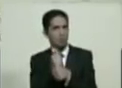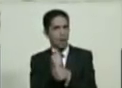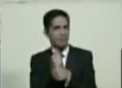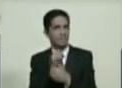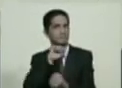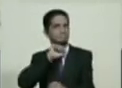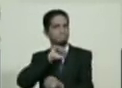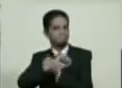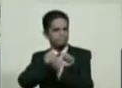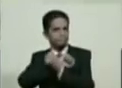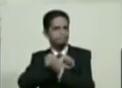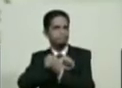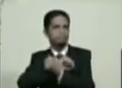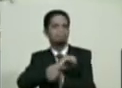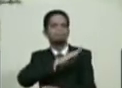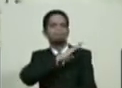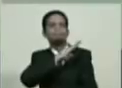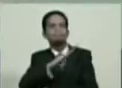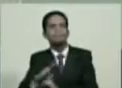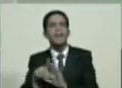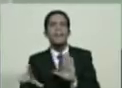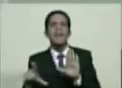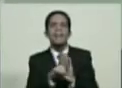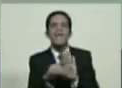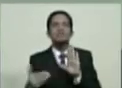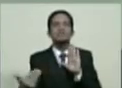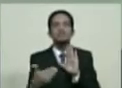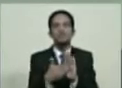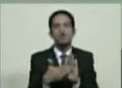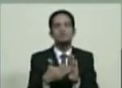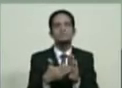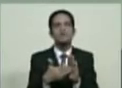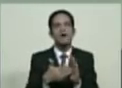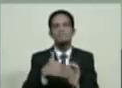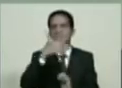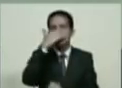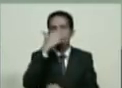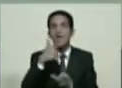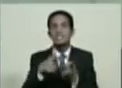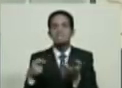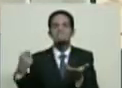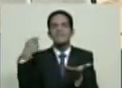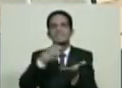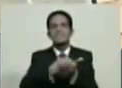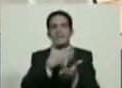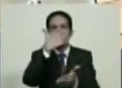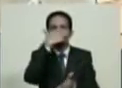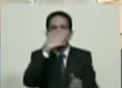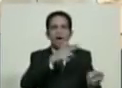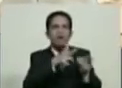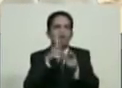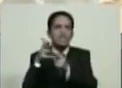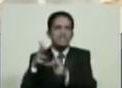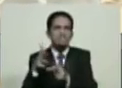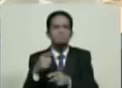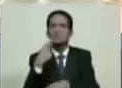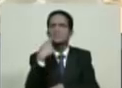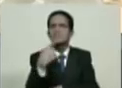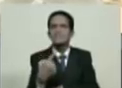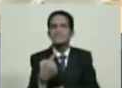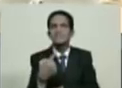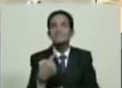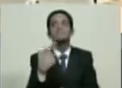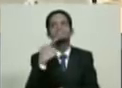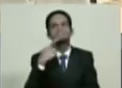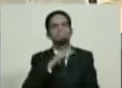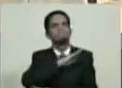será aplicada la Ley Orgánica contra la Delincuencia Organizada y Financiamiento del Terrorismo, que establece medidas